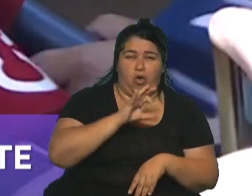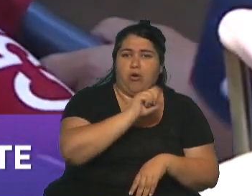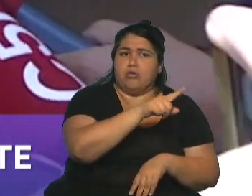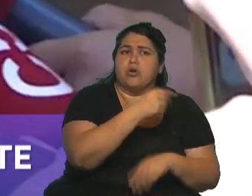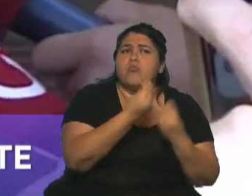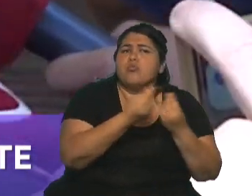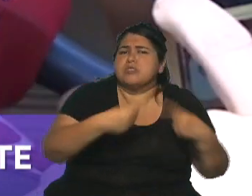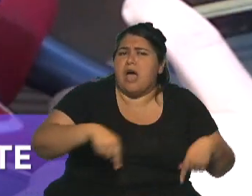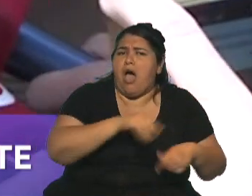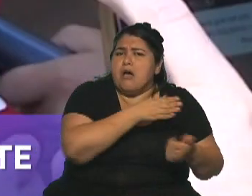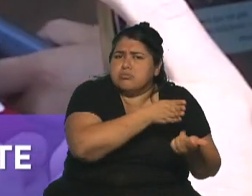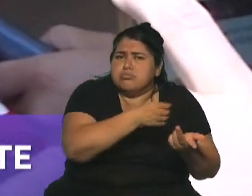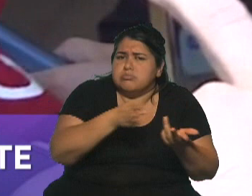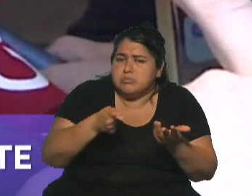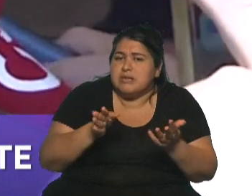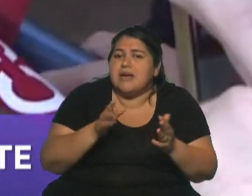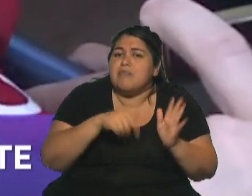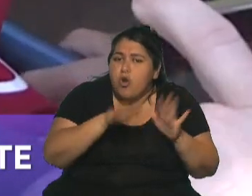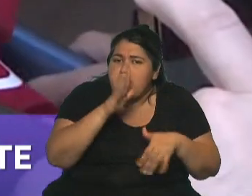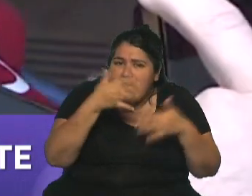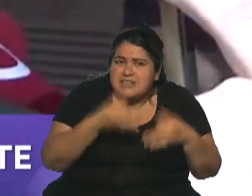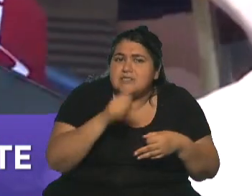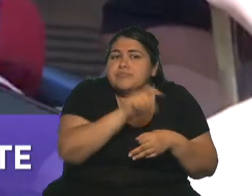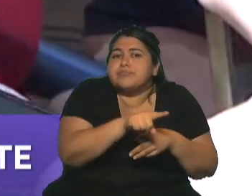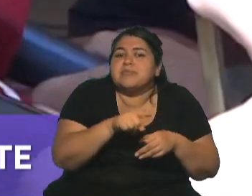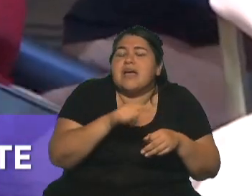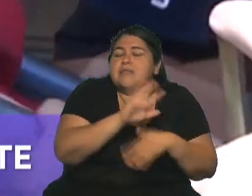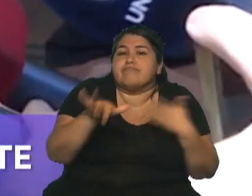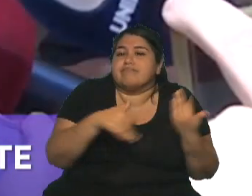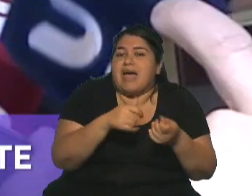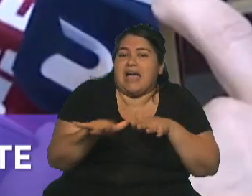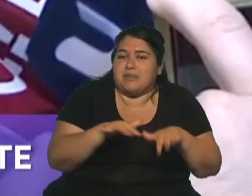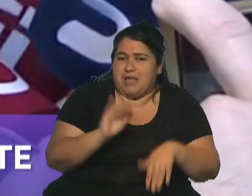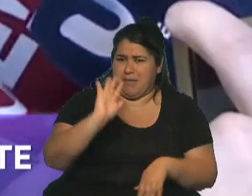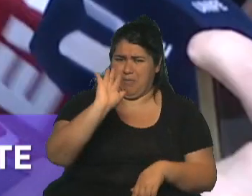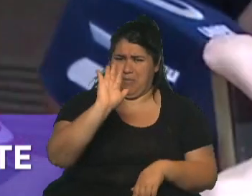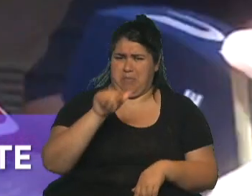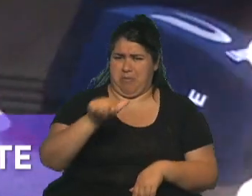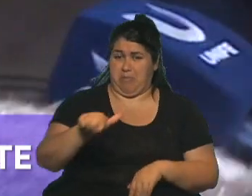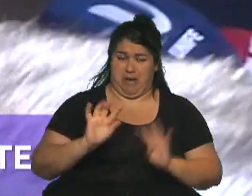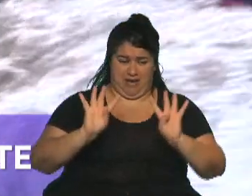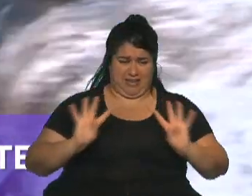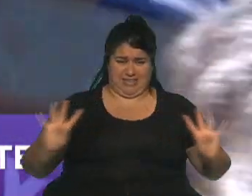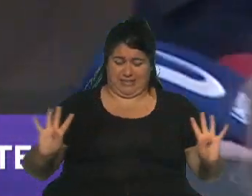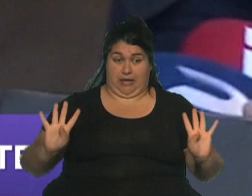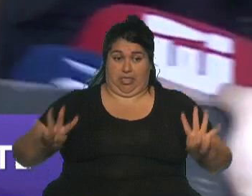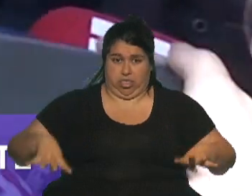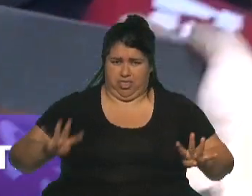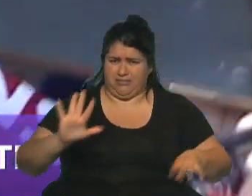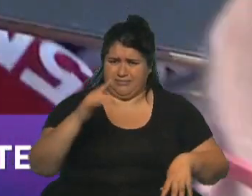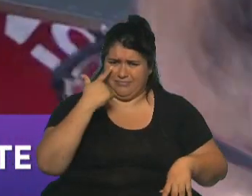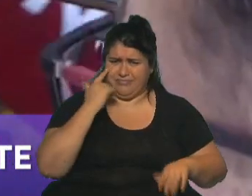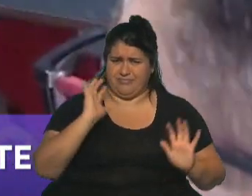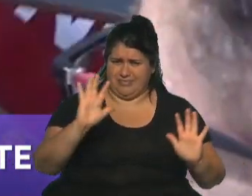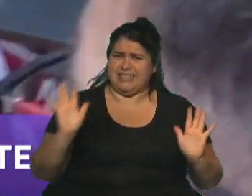eases más apropi para acades que tij que me acerque un poco porque se van a caer yo me acerco Y ustedes